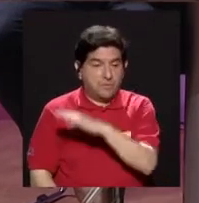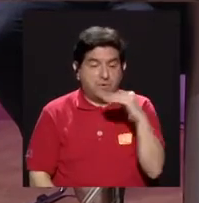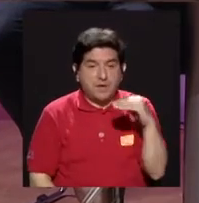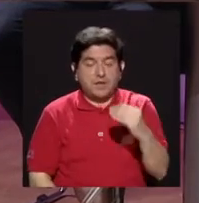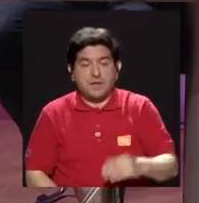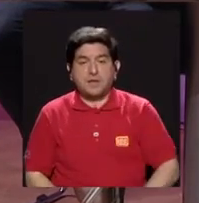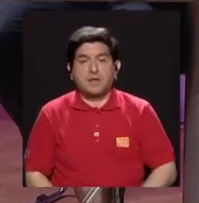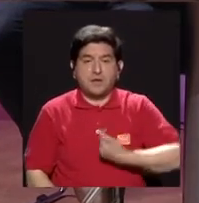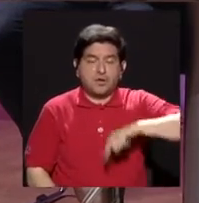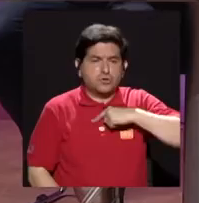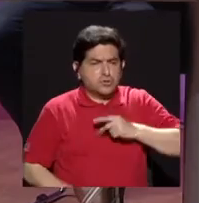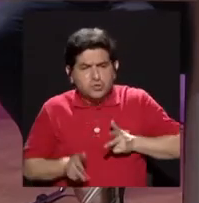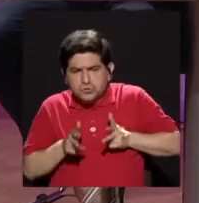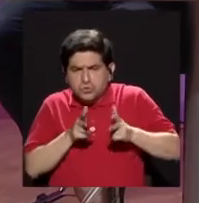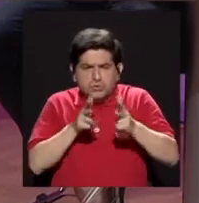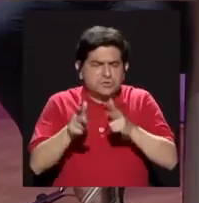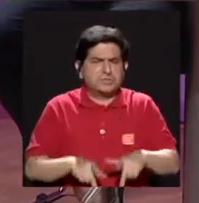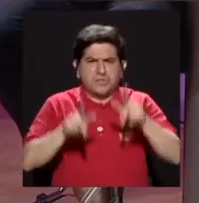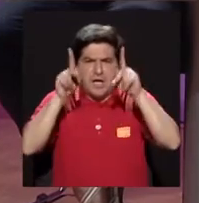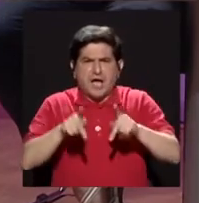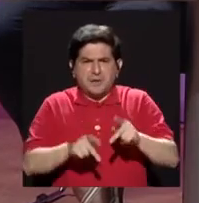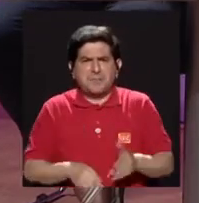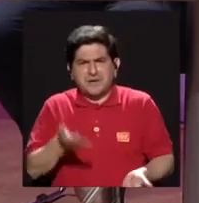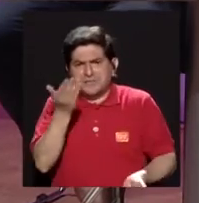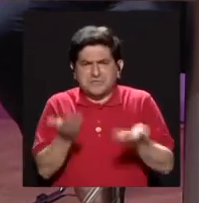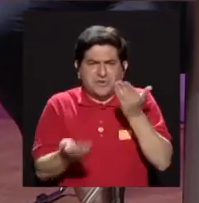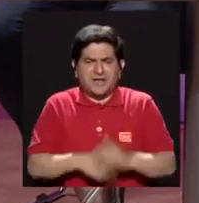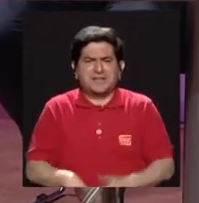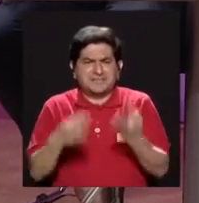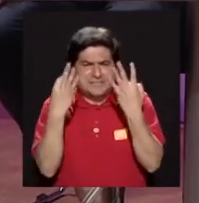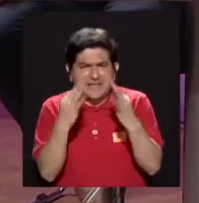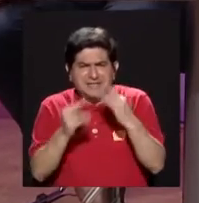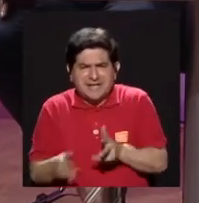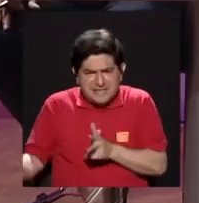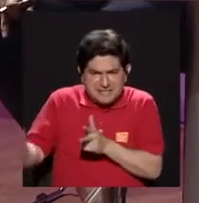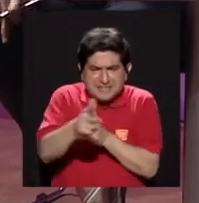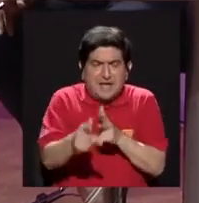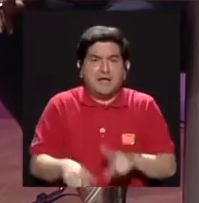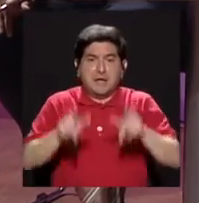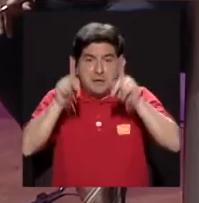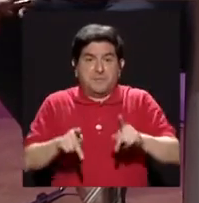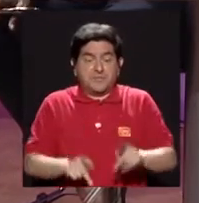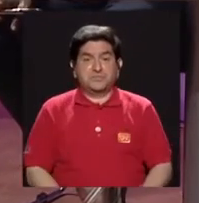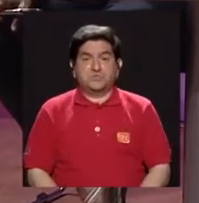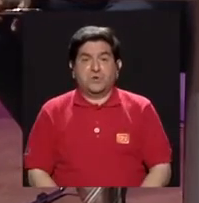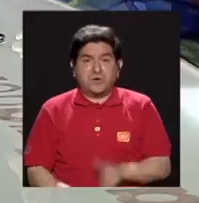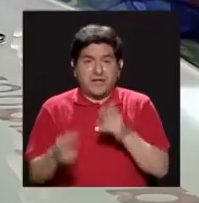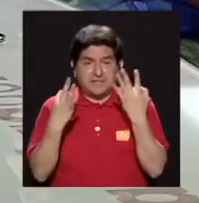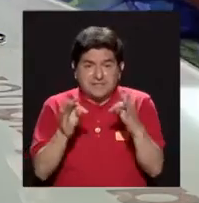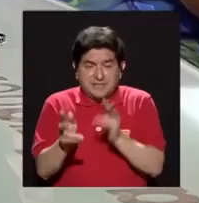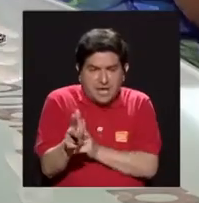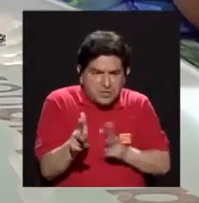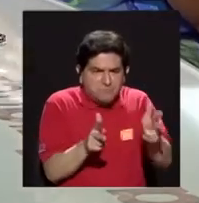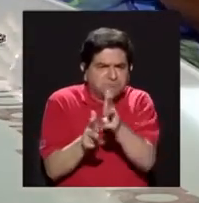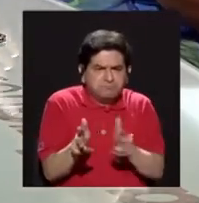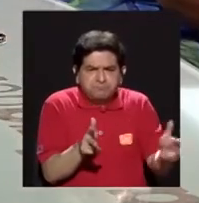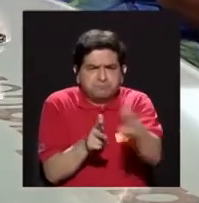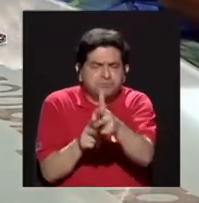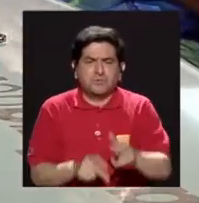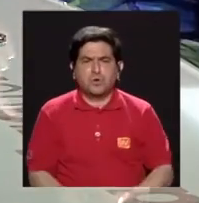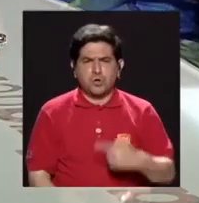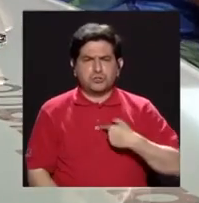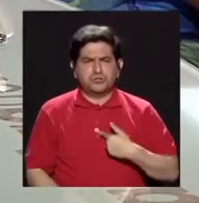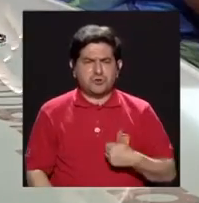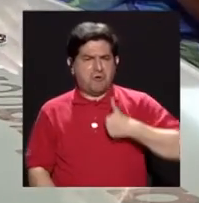tránsito y nos parece intolerante que alguien se salte o quiera sobrepasarnos, o queremos sobrepasar a los demás porque el punto es cómo yo